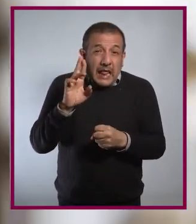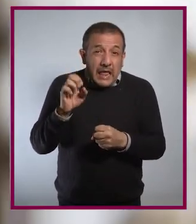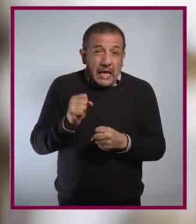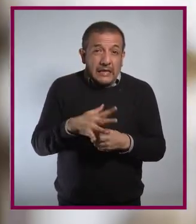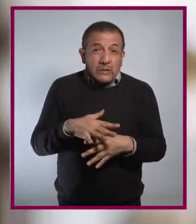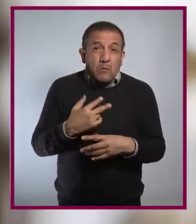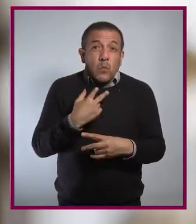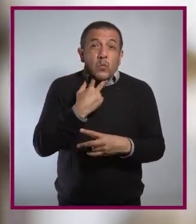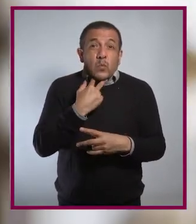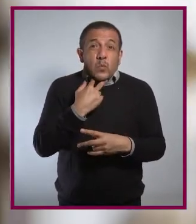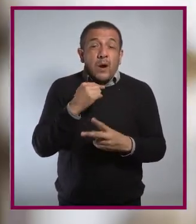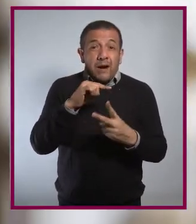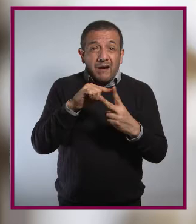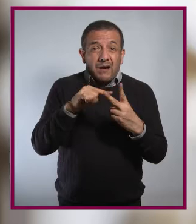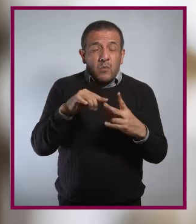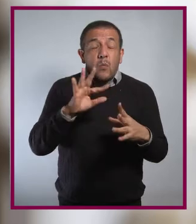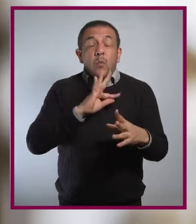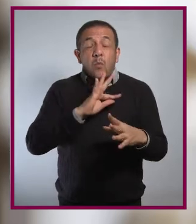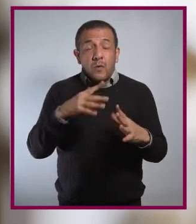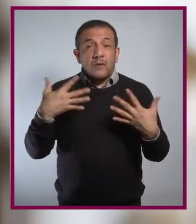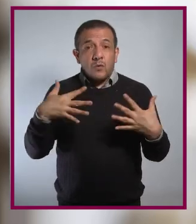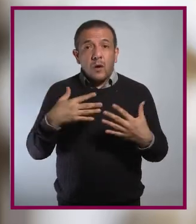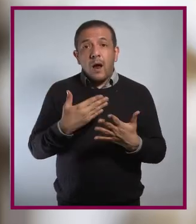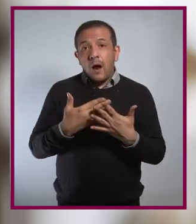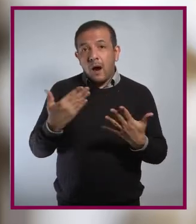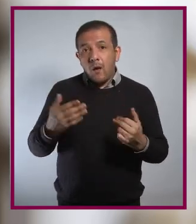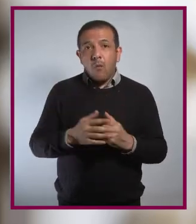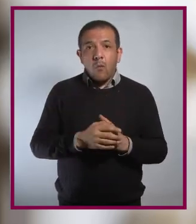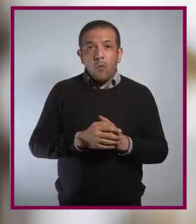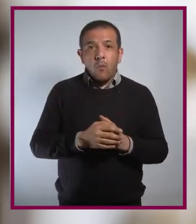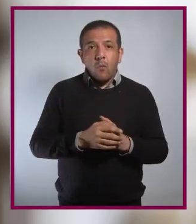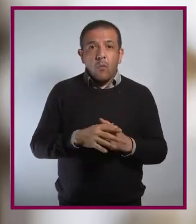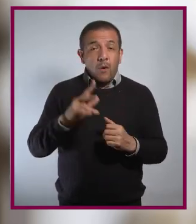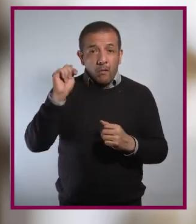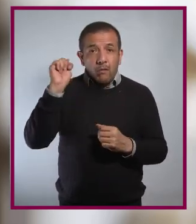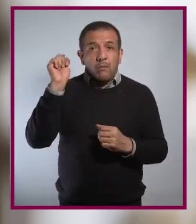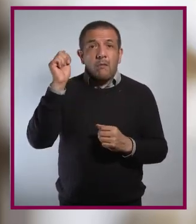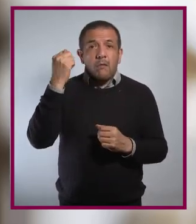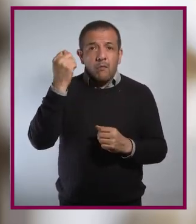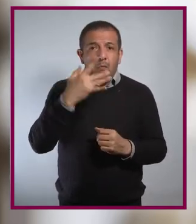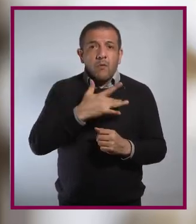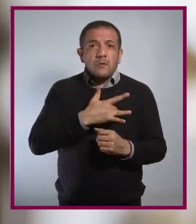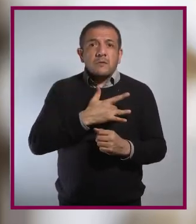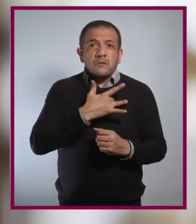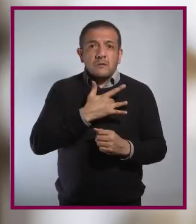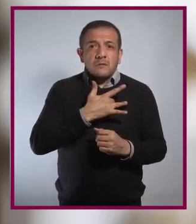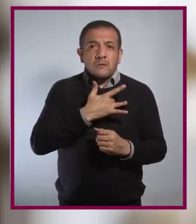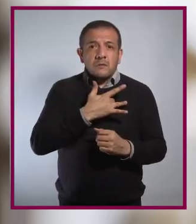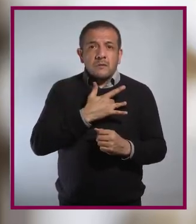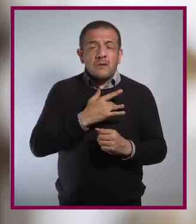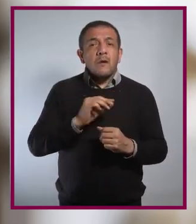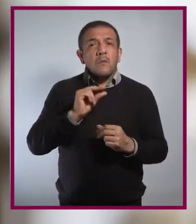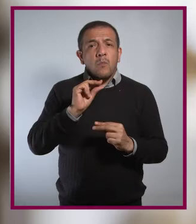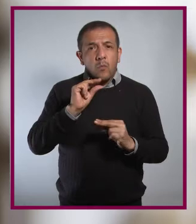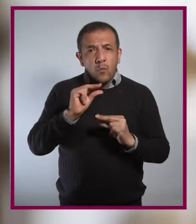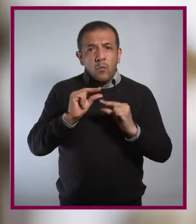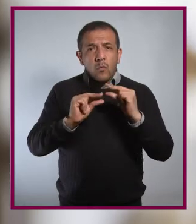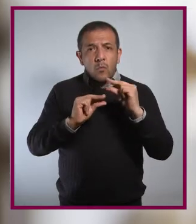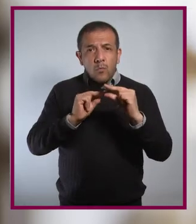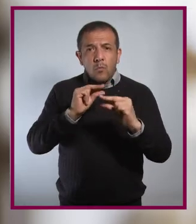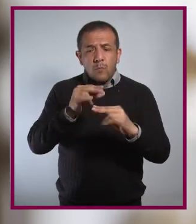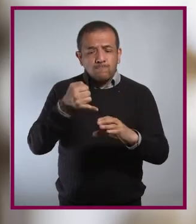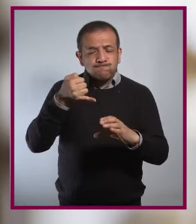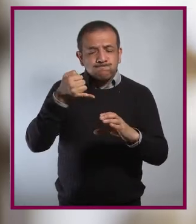Con el desarrollo de nuevas tecnologías, el entendimiento de esta sensación se ha vuelto cada vez